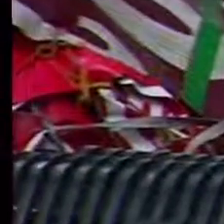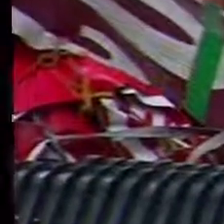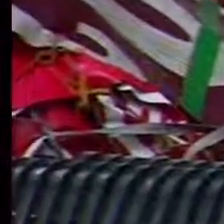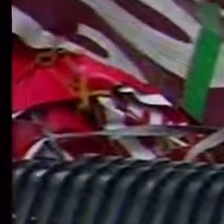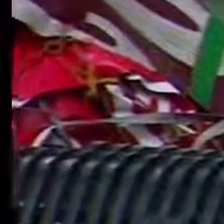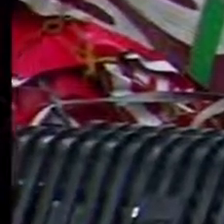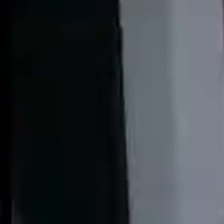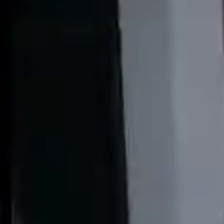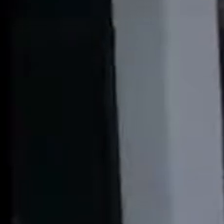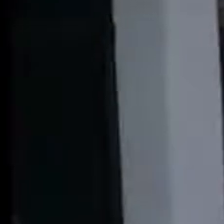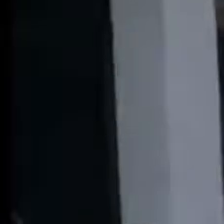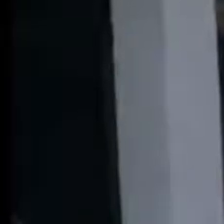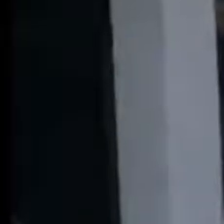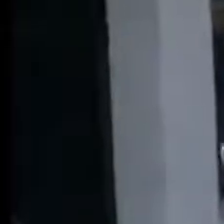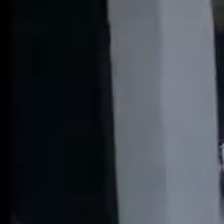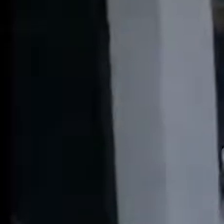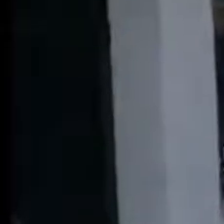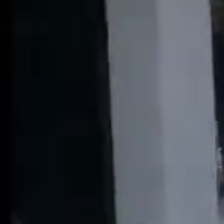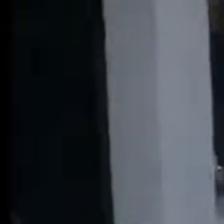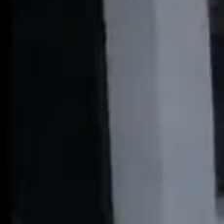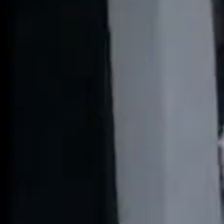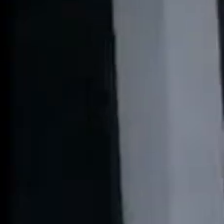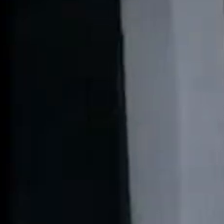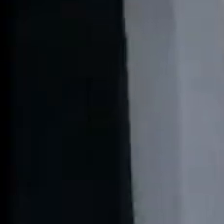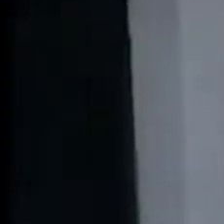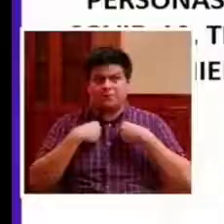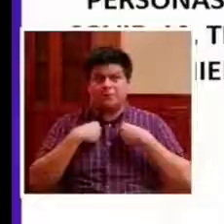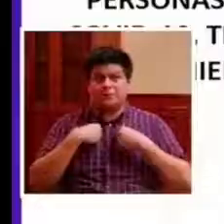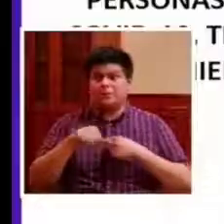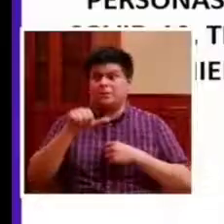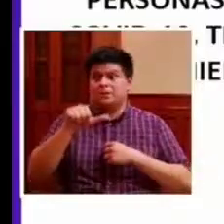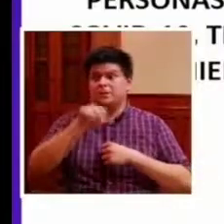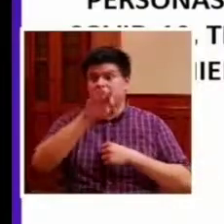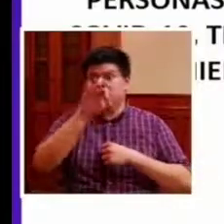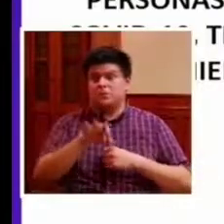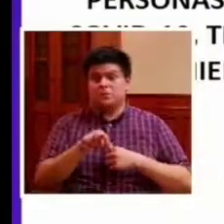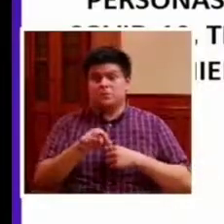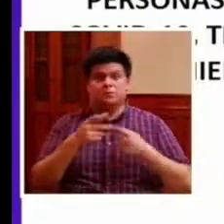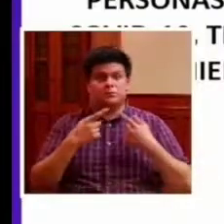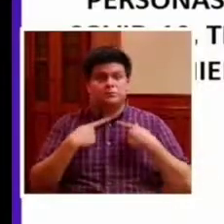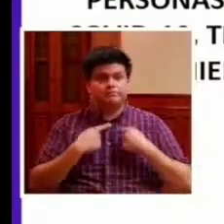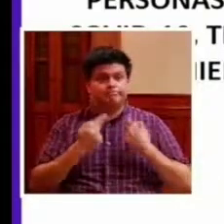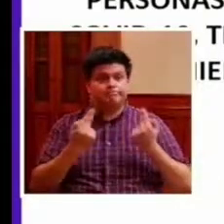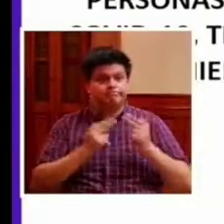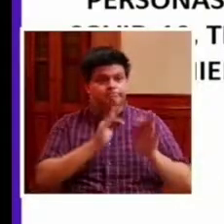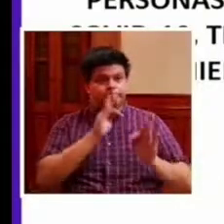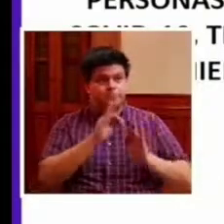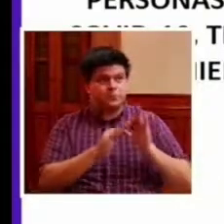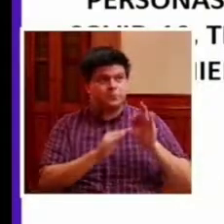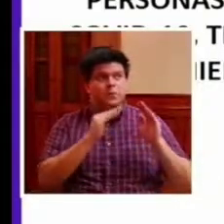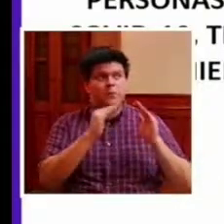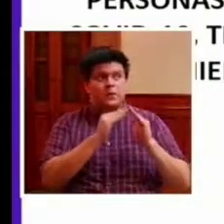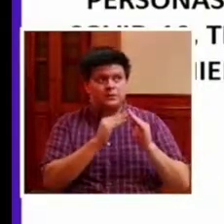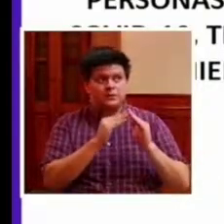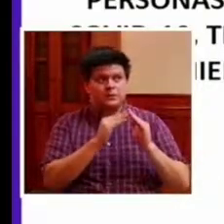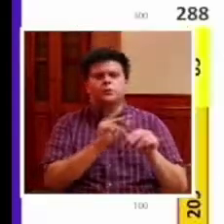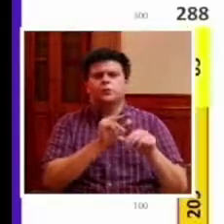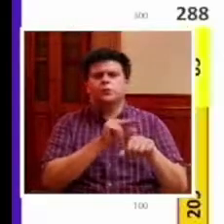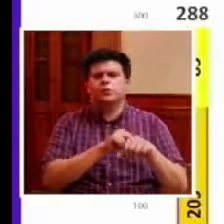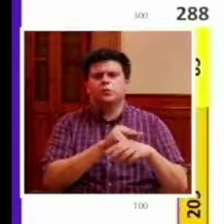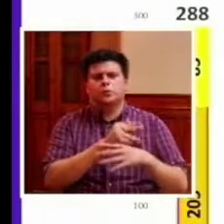sido inoculados. En cuanto al porcentaje de personas que se encuentran hospitalizadas, actualmente es el